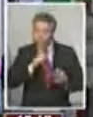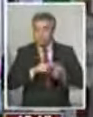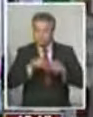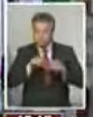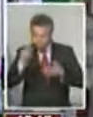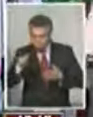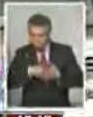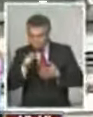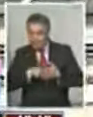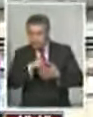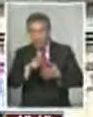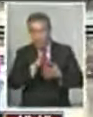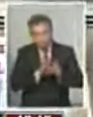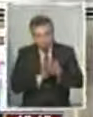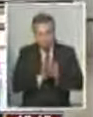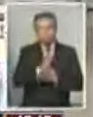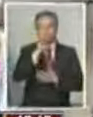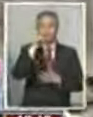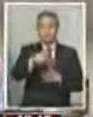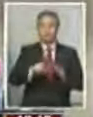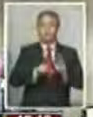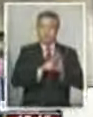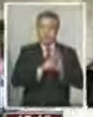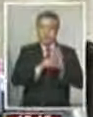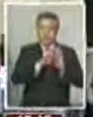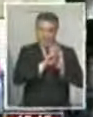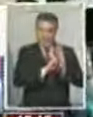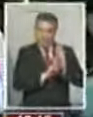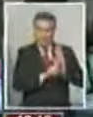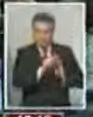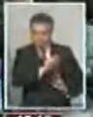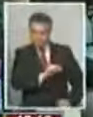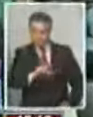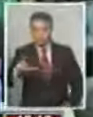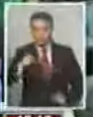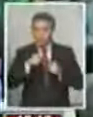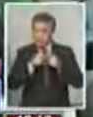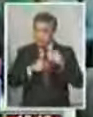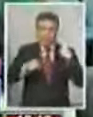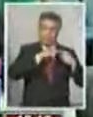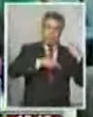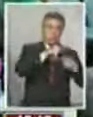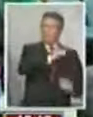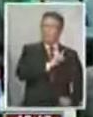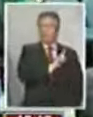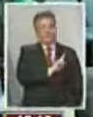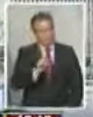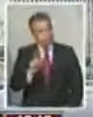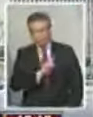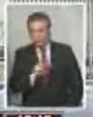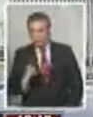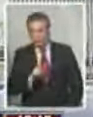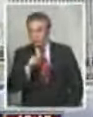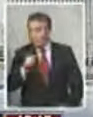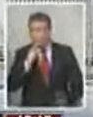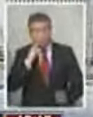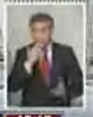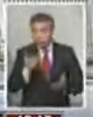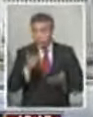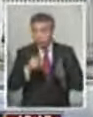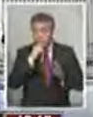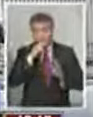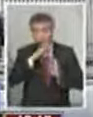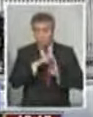transacciones ocurridas a partir de la entrada en vigencia de dicho reglamento y no retroactivamente, algo que tampoco estipulaba el proyecto